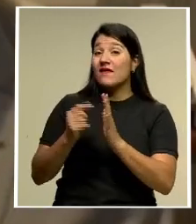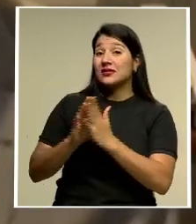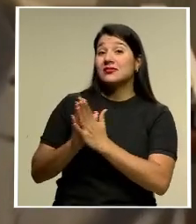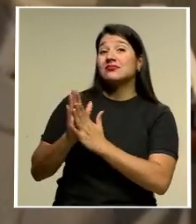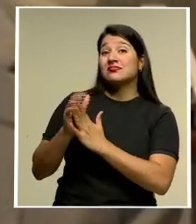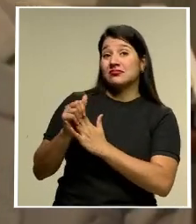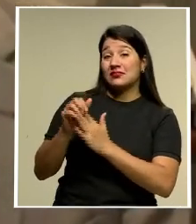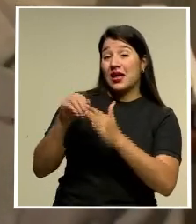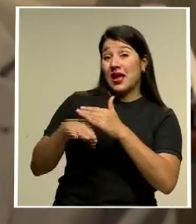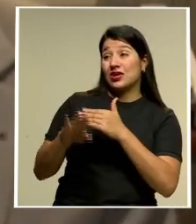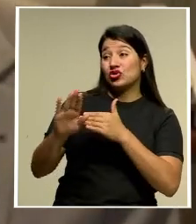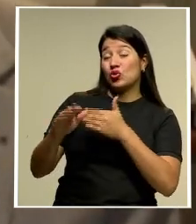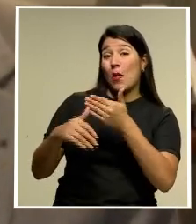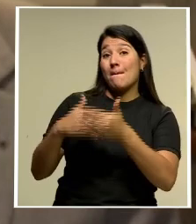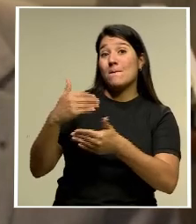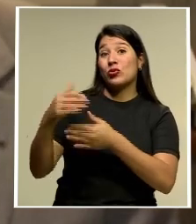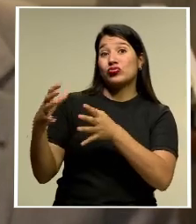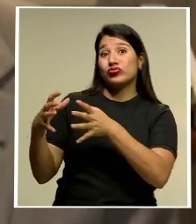lo largo